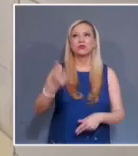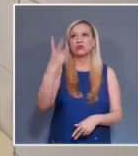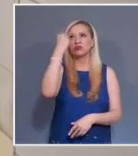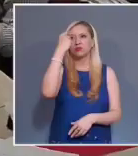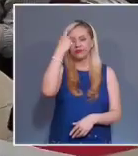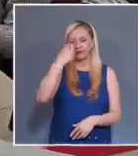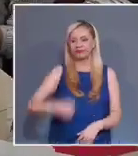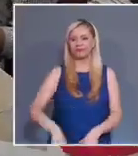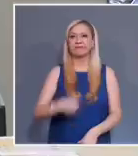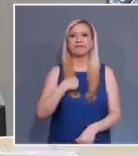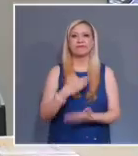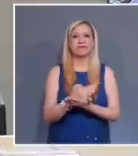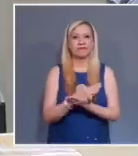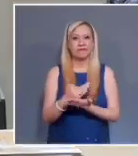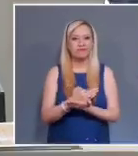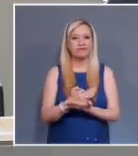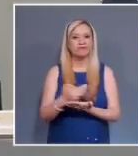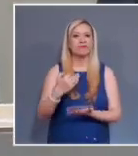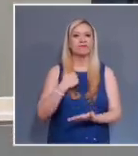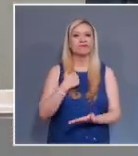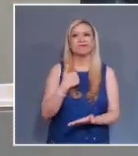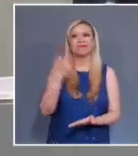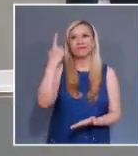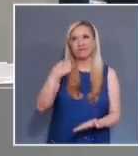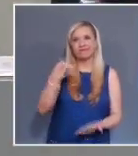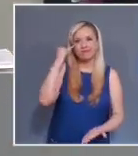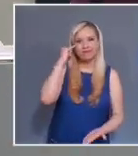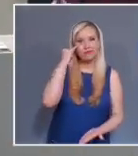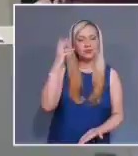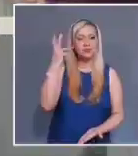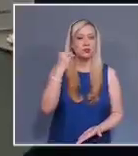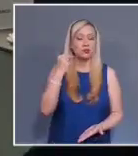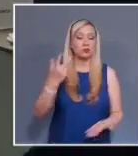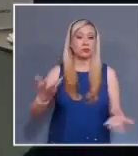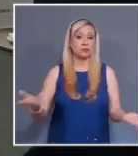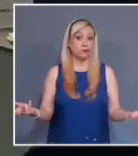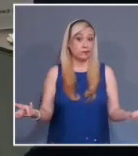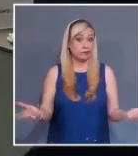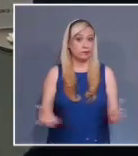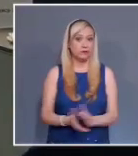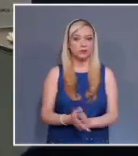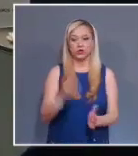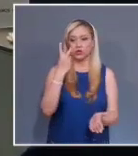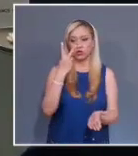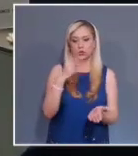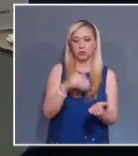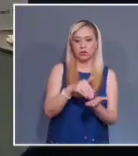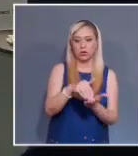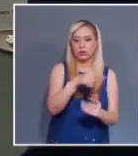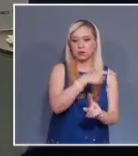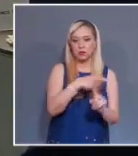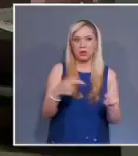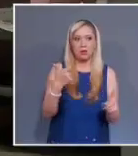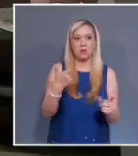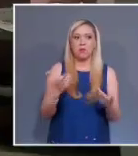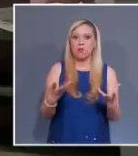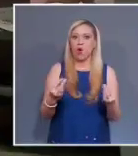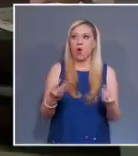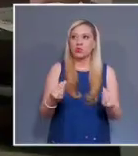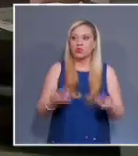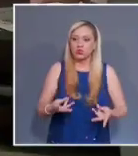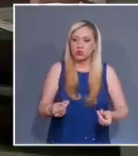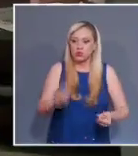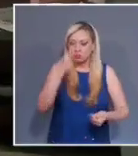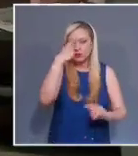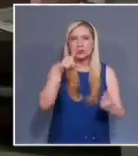2,5 millones de pesos, luego de la reforma de enero de este año. La titular de la COPRED Ciudad de México exhortó a